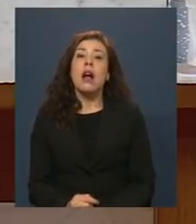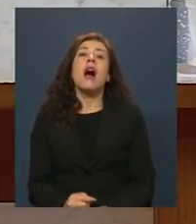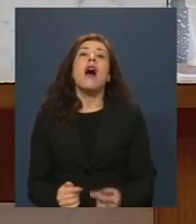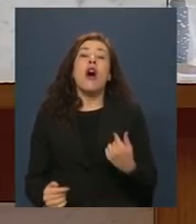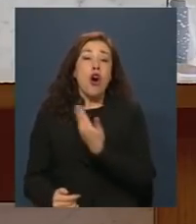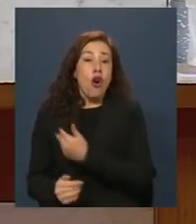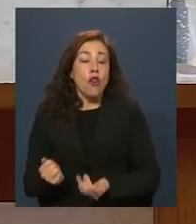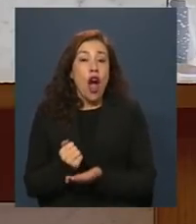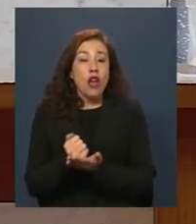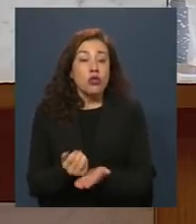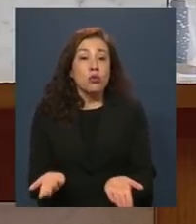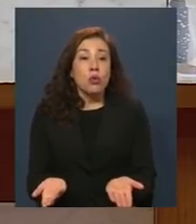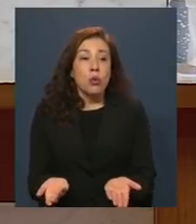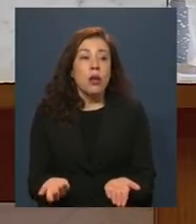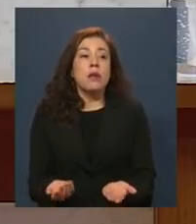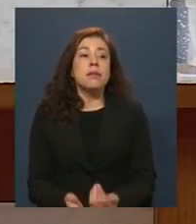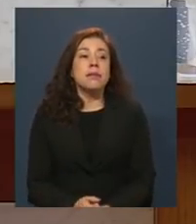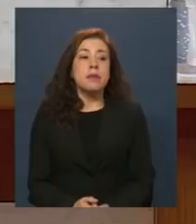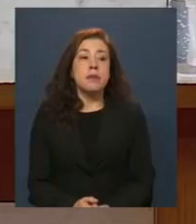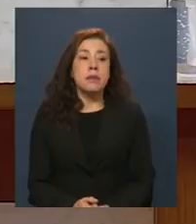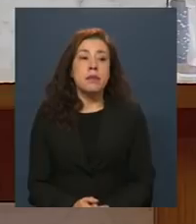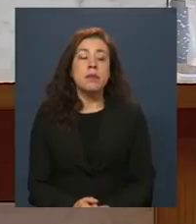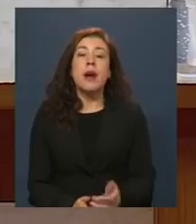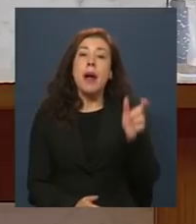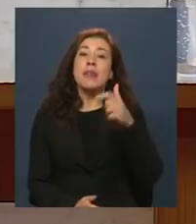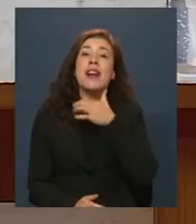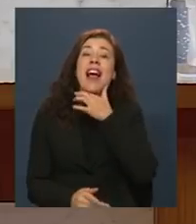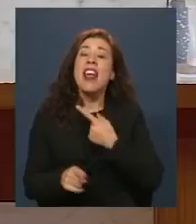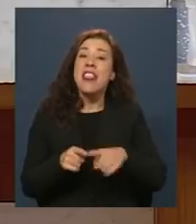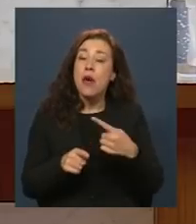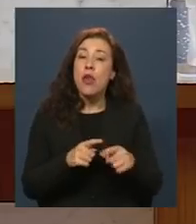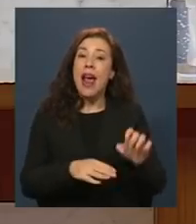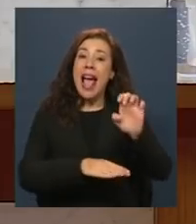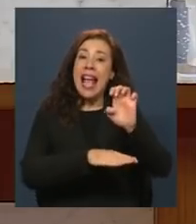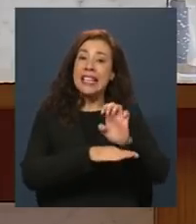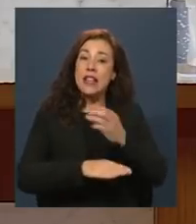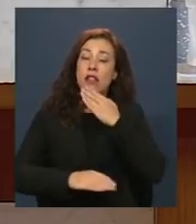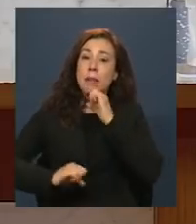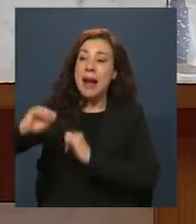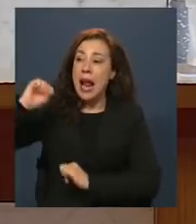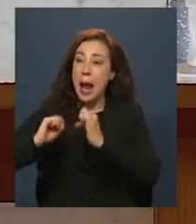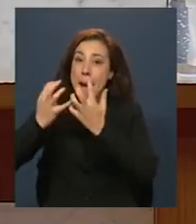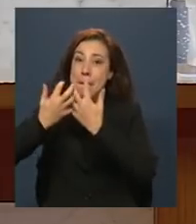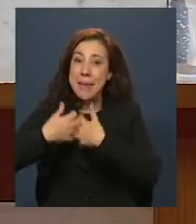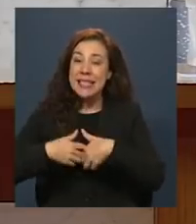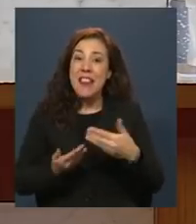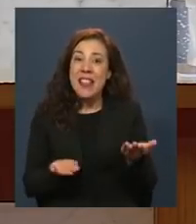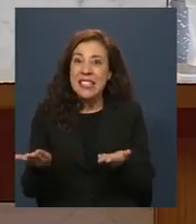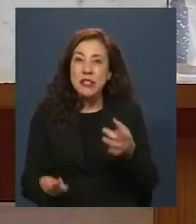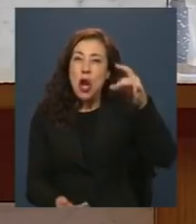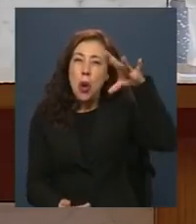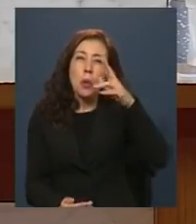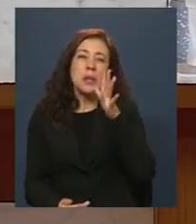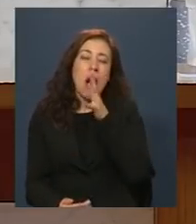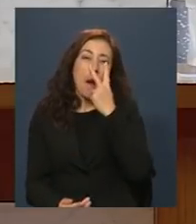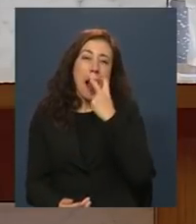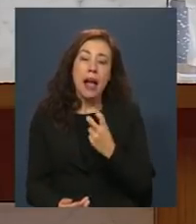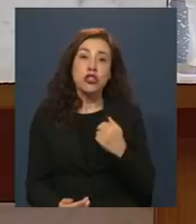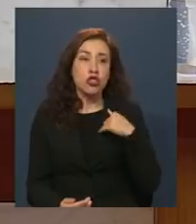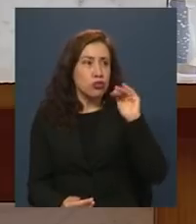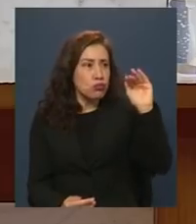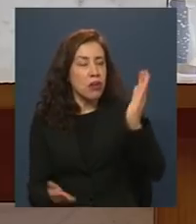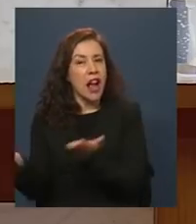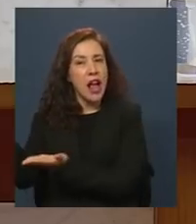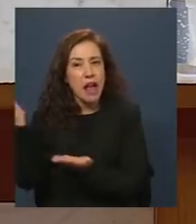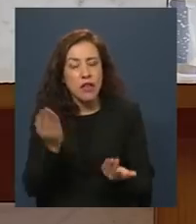solidaria mediante la concurrencia de los deudores, el Estado y las empresas de servicio. Invito al Gobierno,